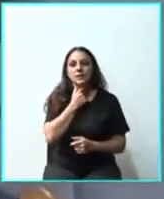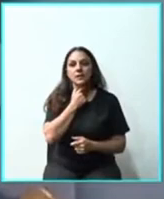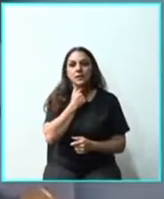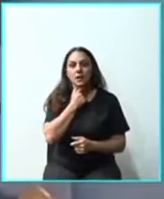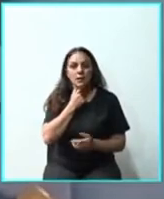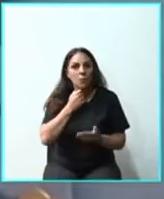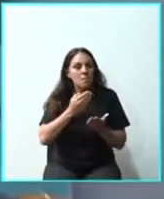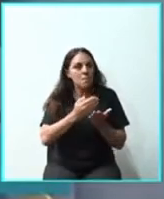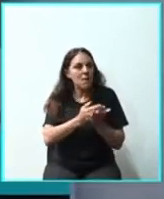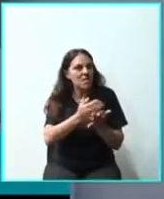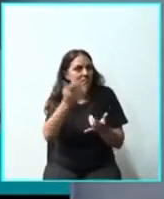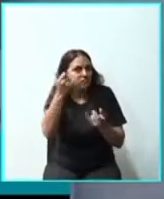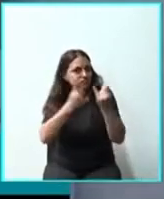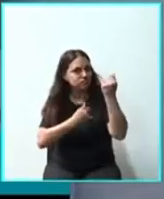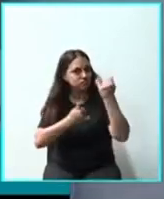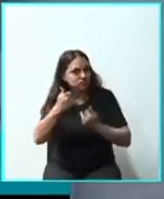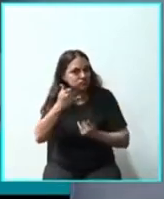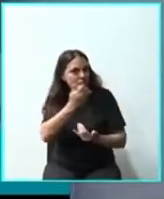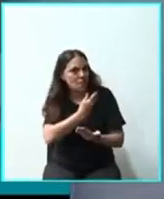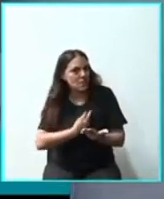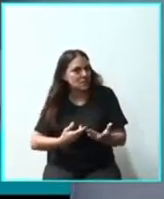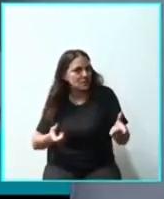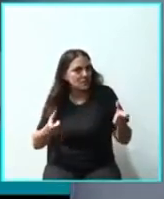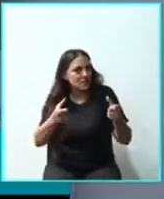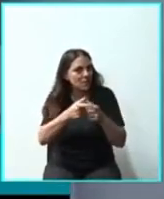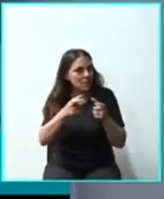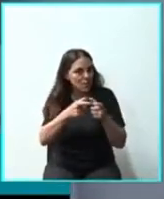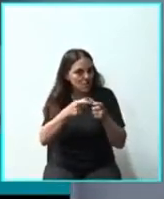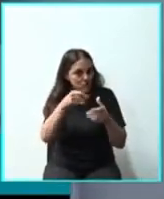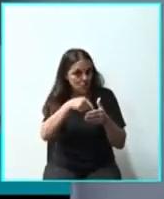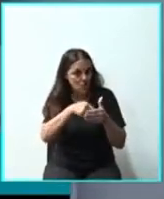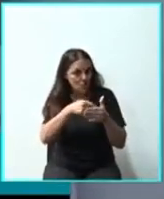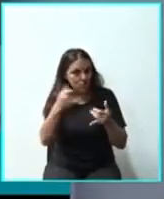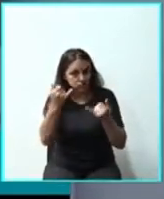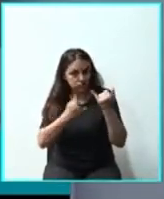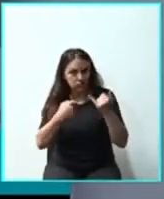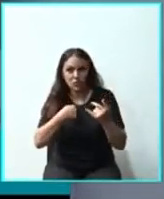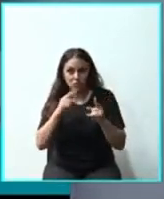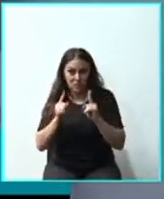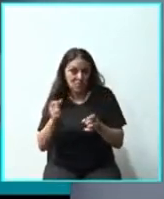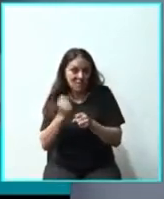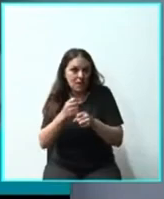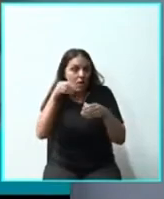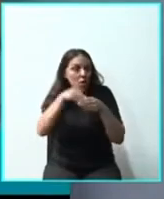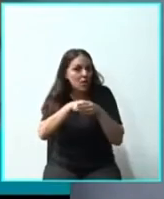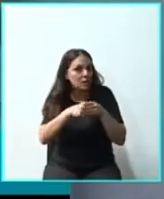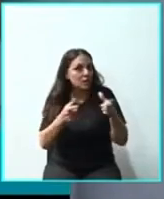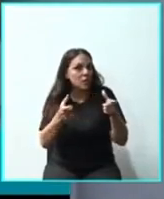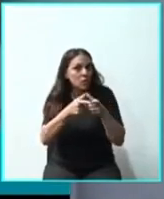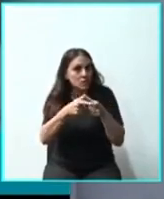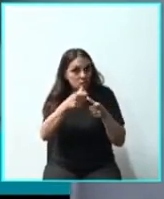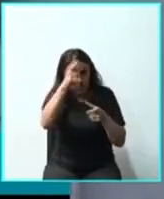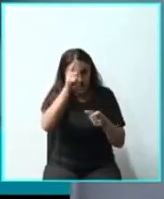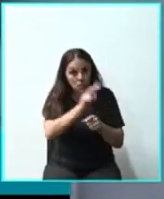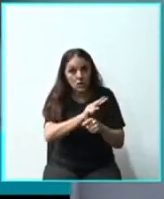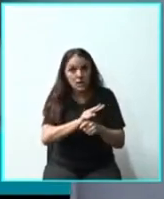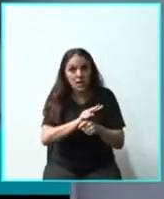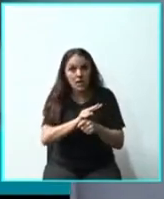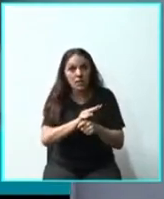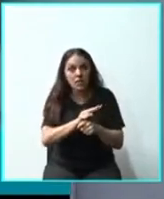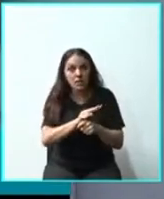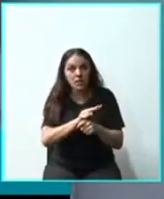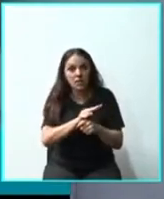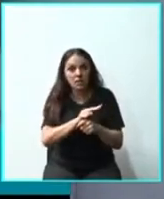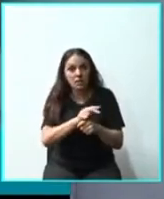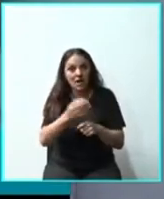pedirle una explicación al presidente de la comisión. Yo también, obviamente, soy miembro de la Comisión de Seguridad. Después de la